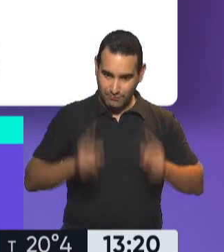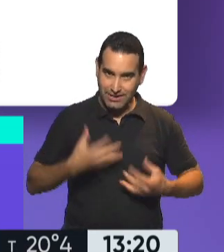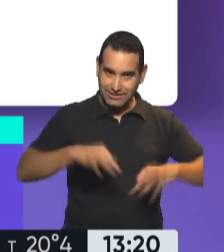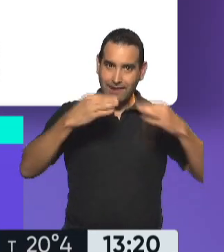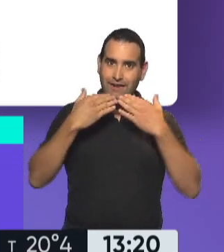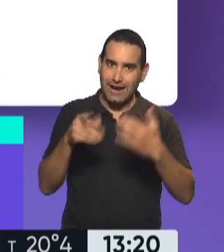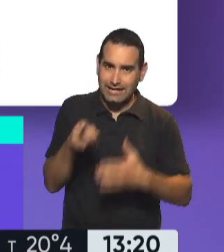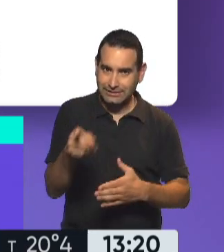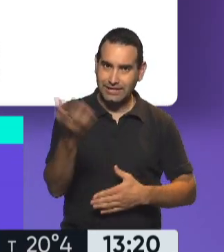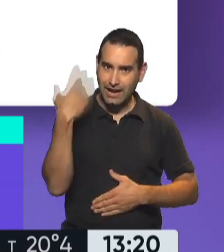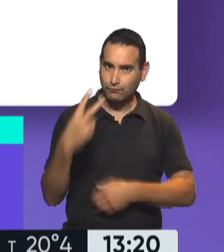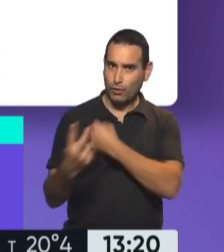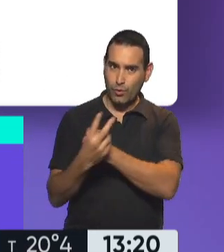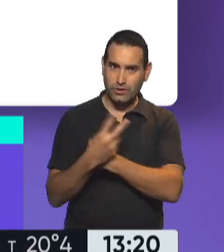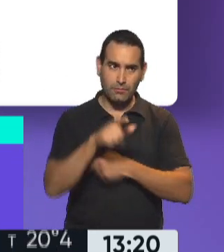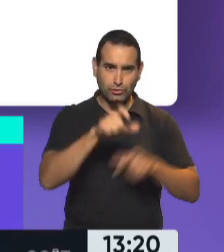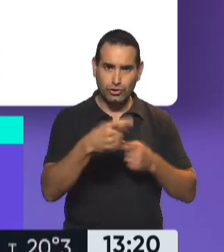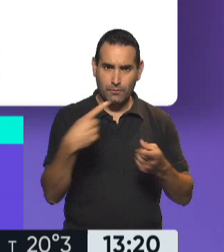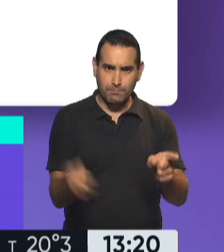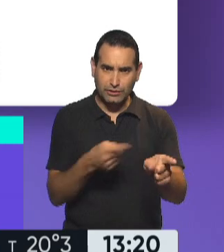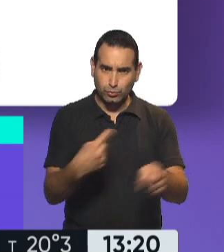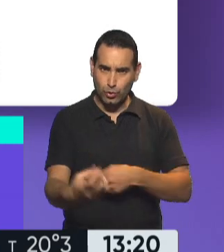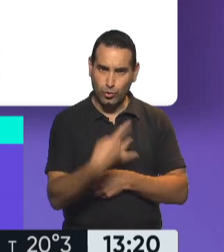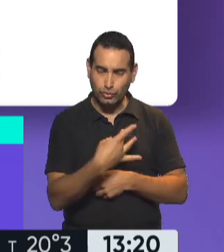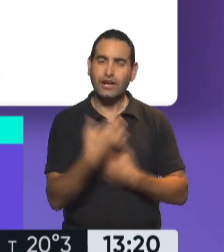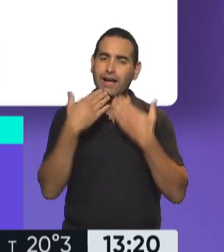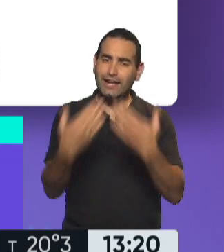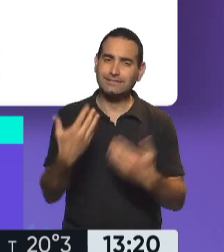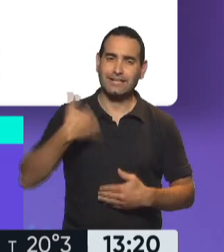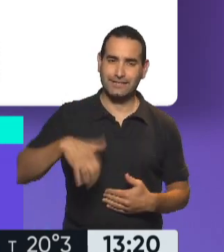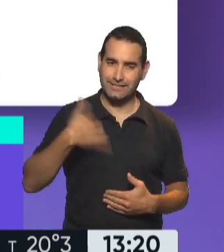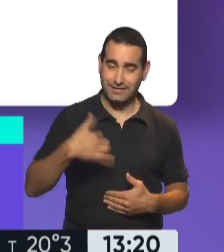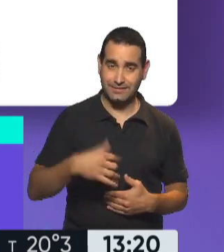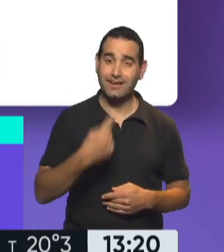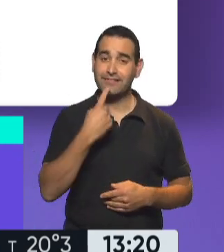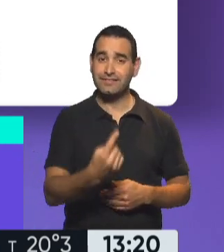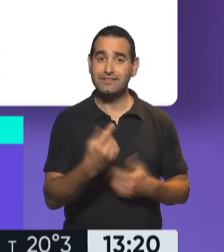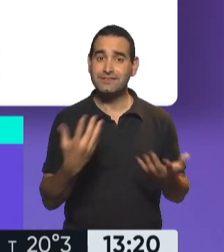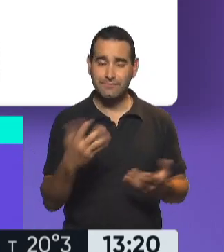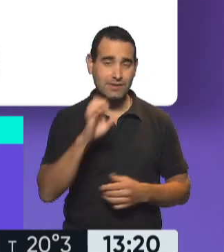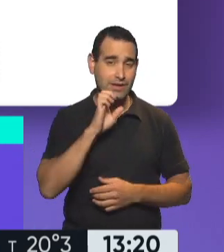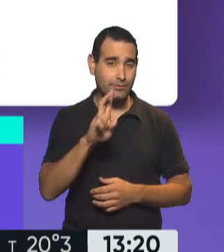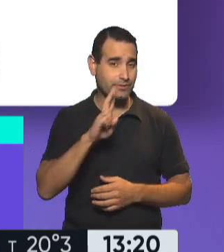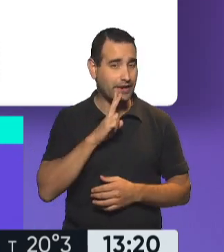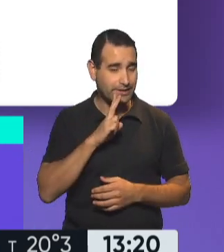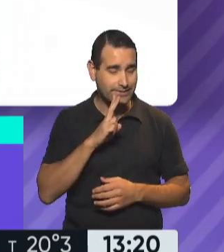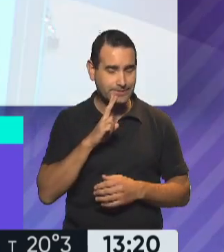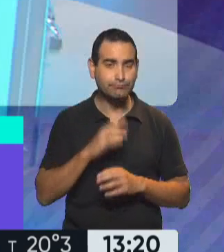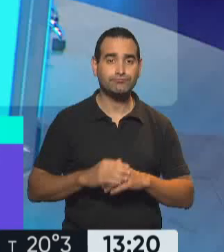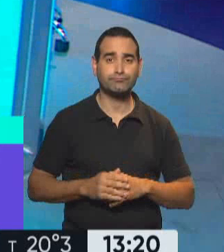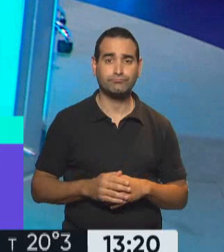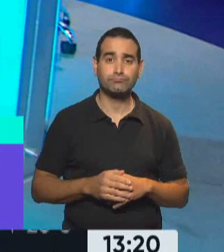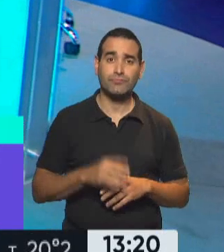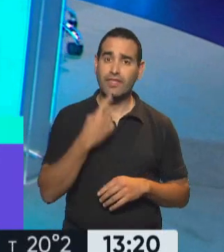refugio frente a la persecución golpista. Gracias, Argentina, es la publicación de Evo Morales haciendo